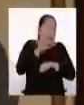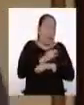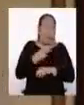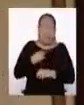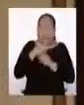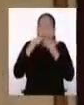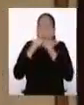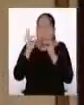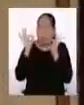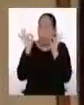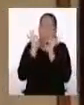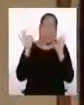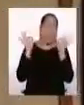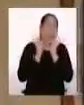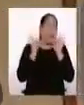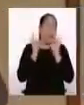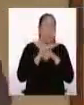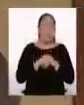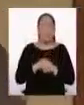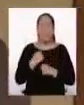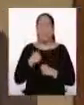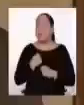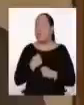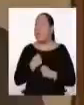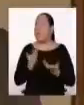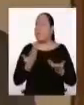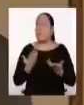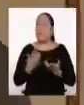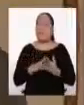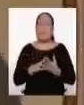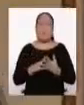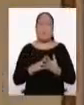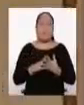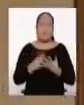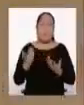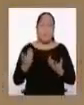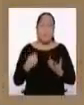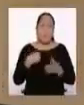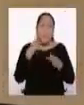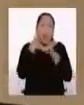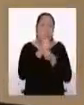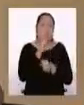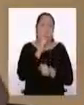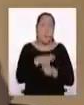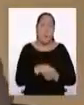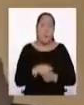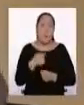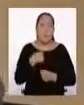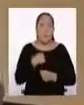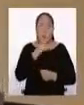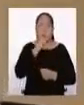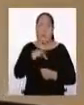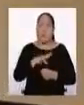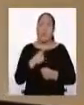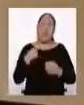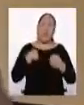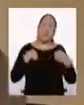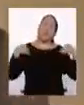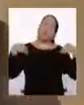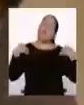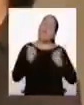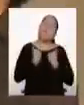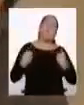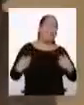verdad que no toco nada. En resumidas cuentas y en el argot criollo, para resumirlo de una manera, yo me consideraba un animal en la